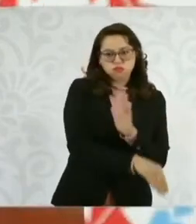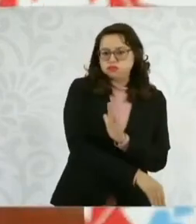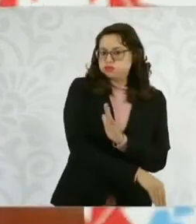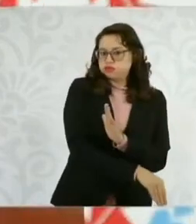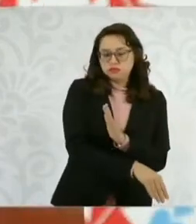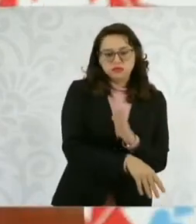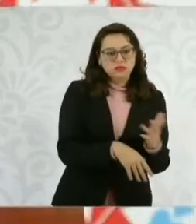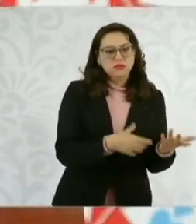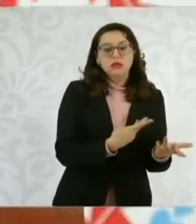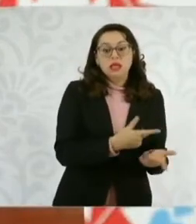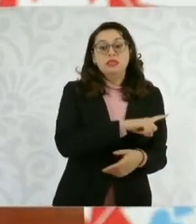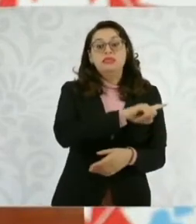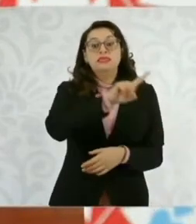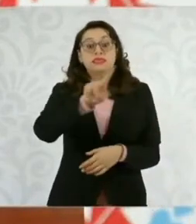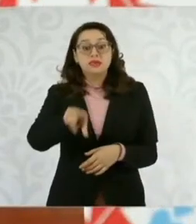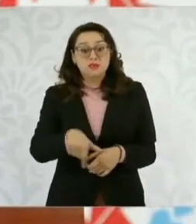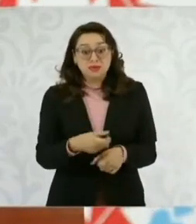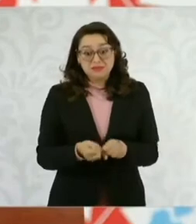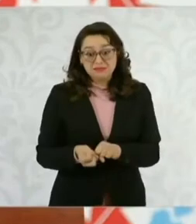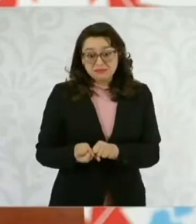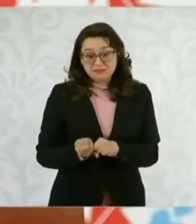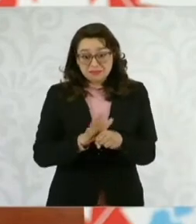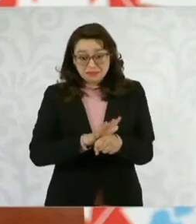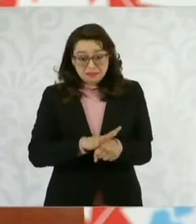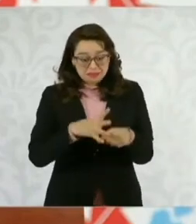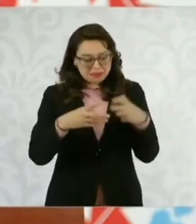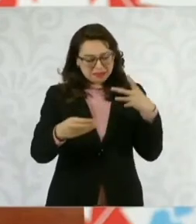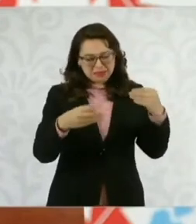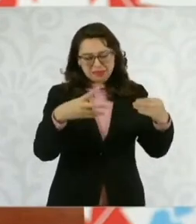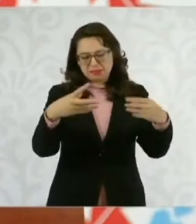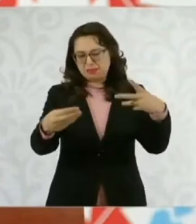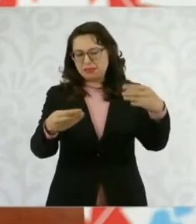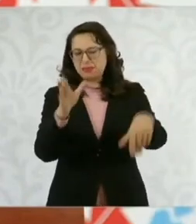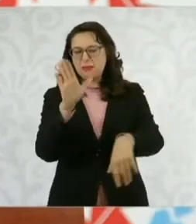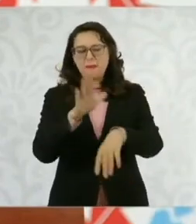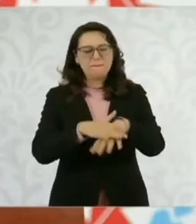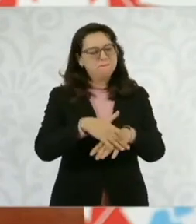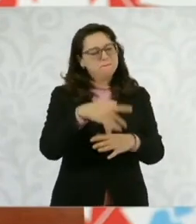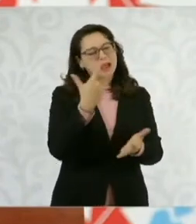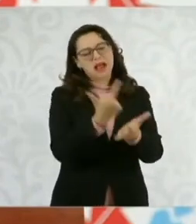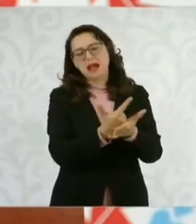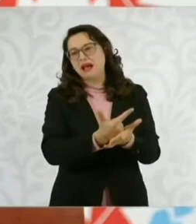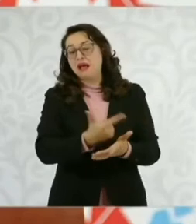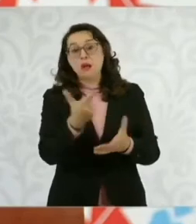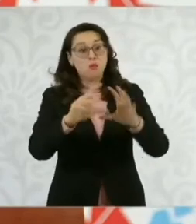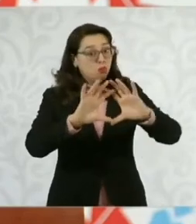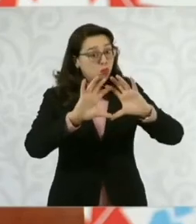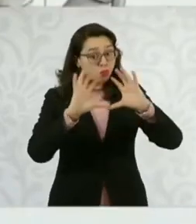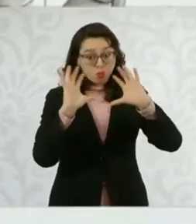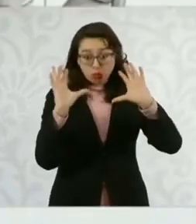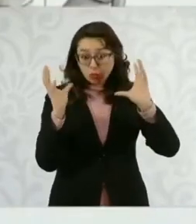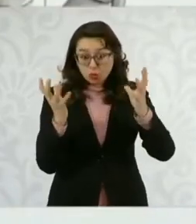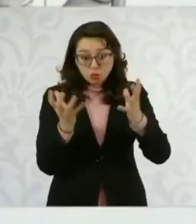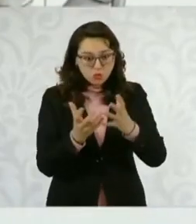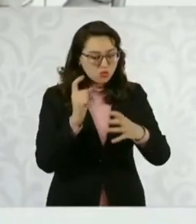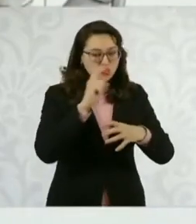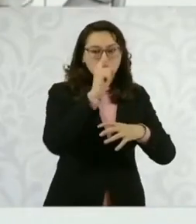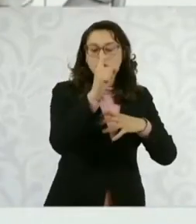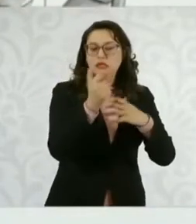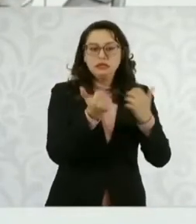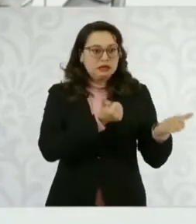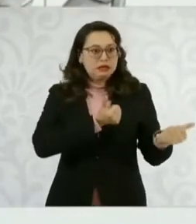agravada años después por la pandemia y los costos que generó la distribución